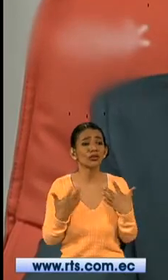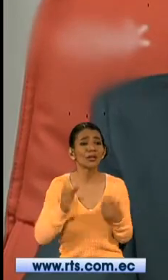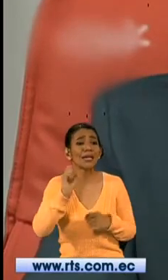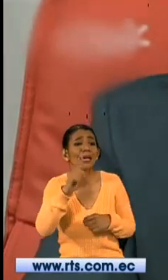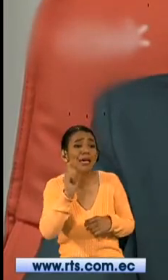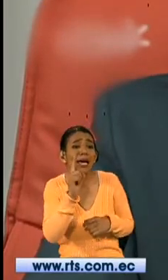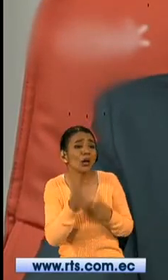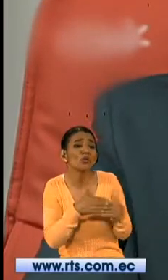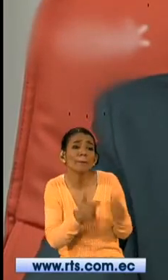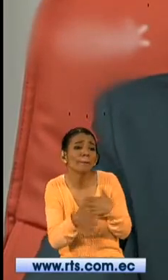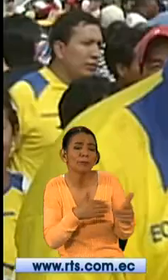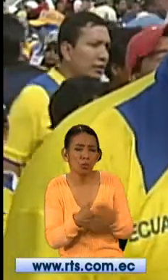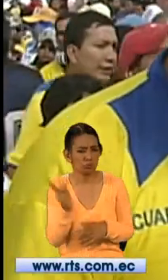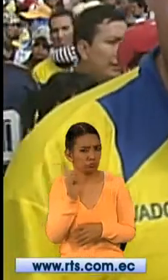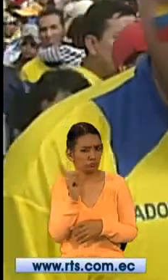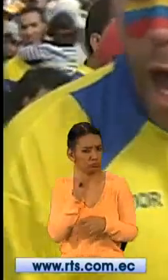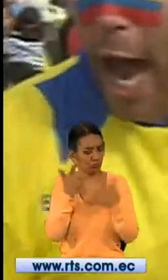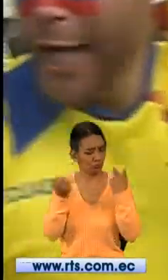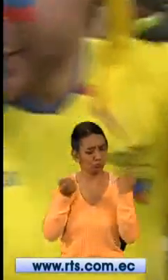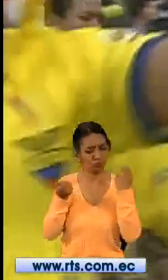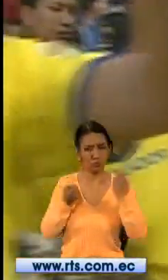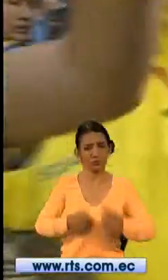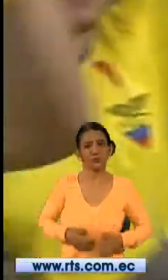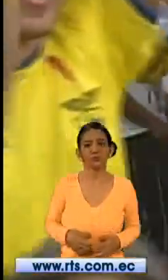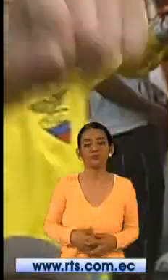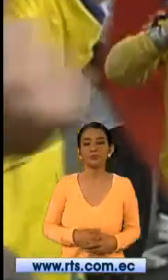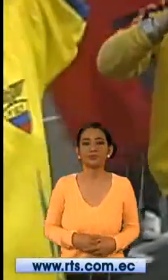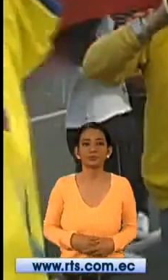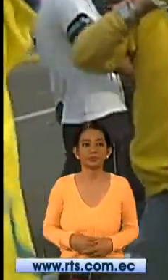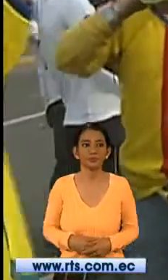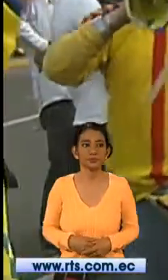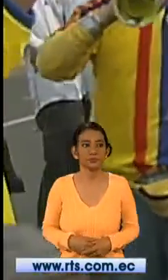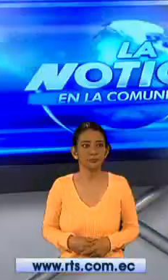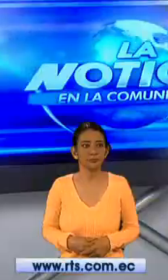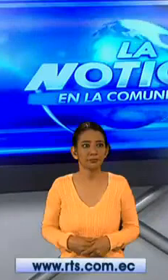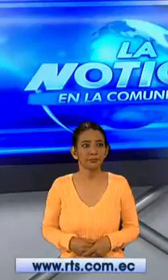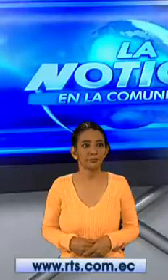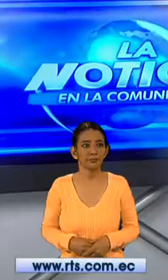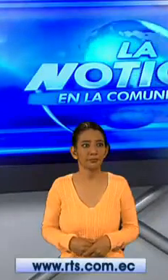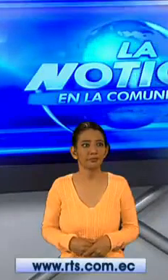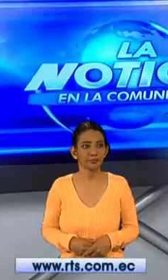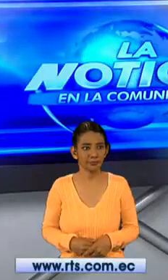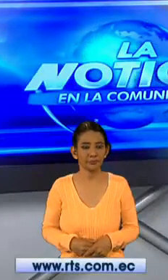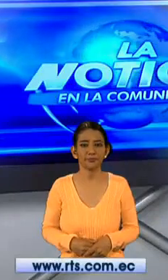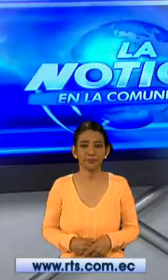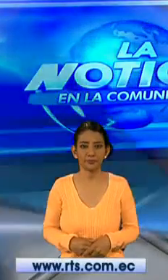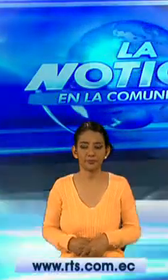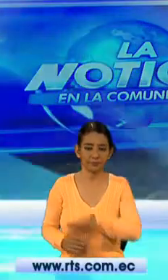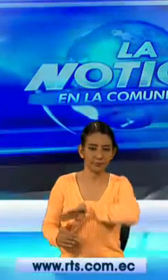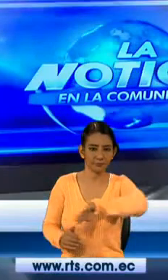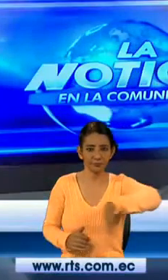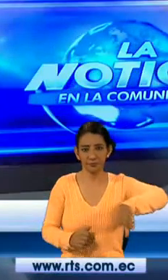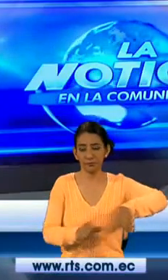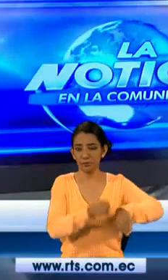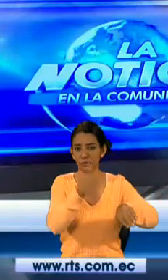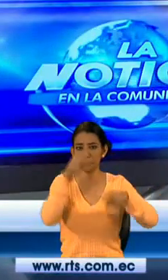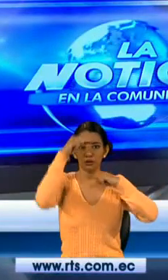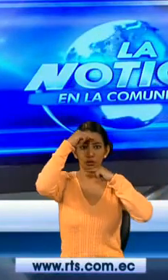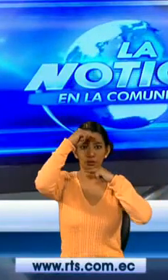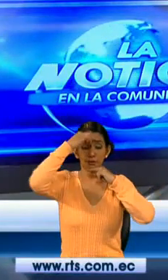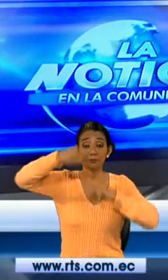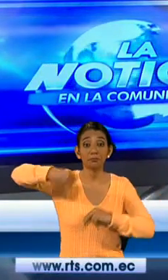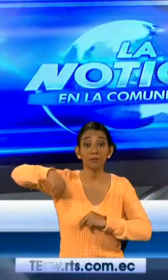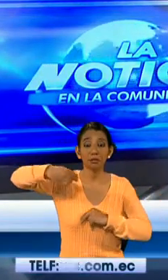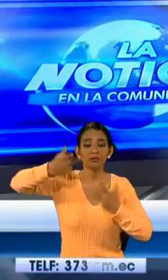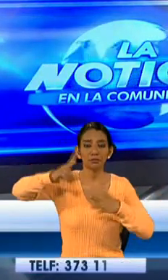pagar cantidades que sean excesivas. En Quito informó Alison Corral. Y en otras noticias les contamos que este miércoles se